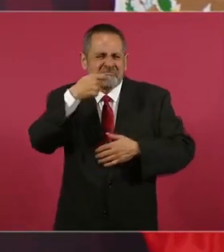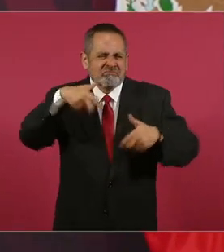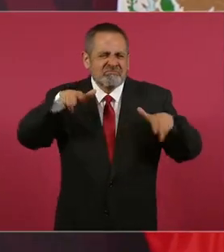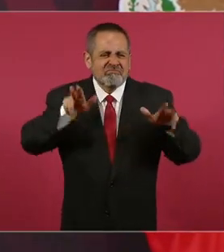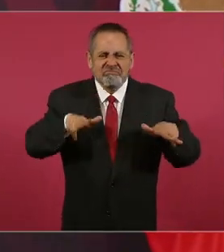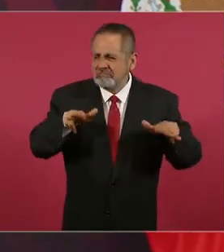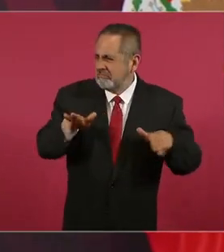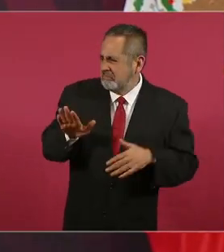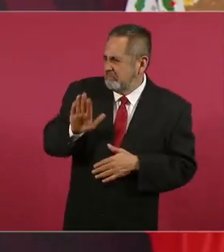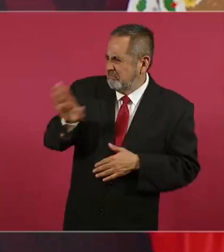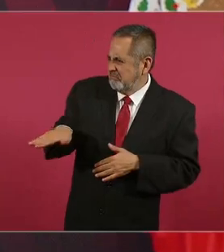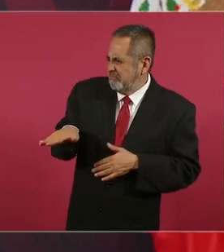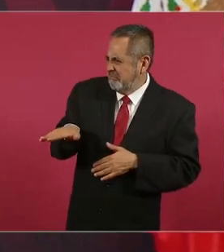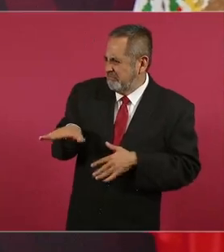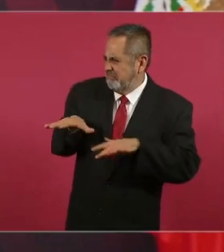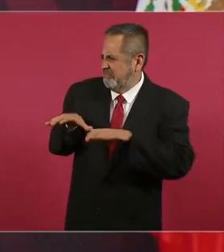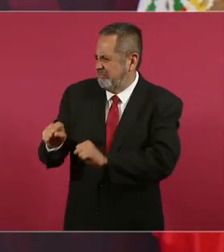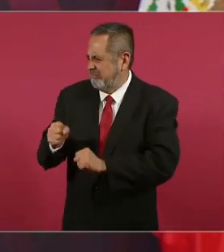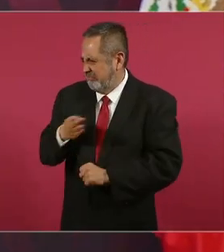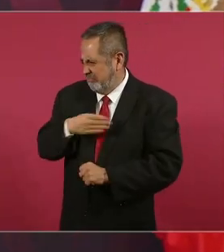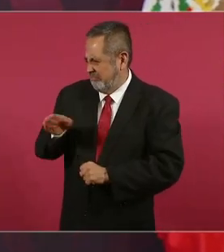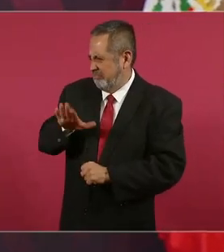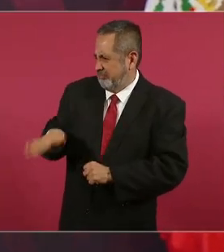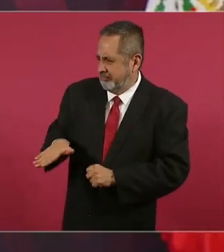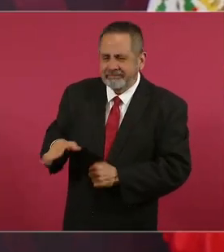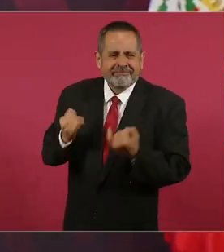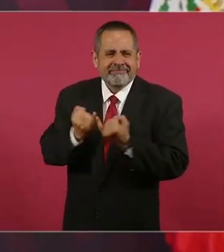por la cuestión